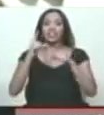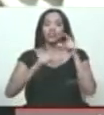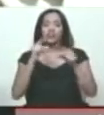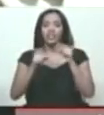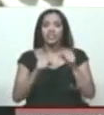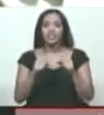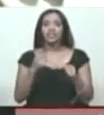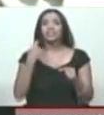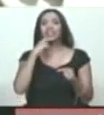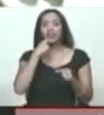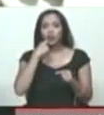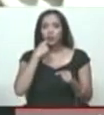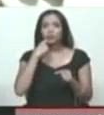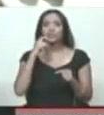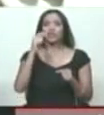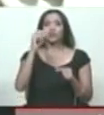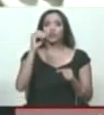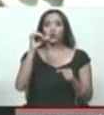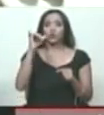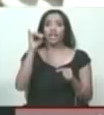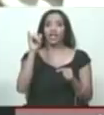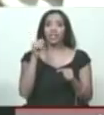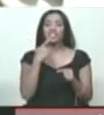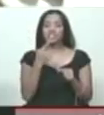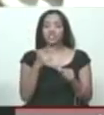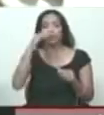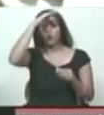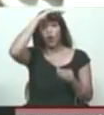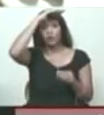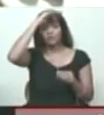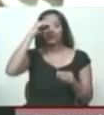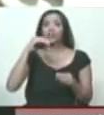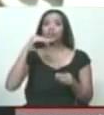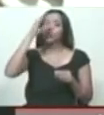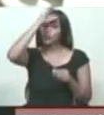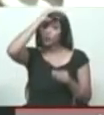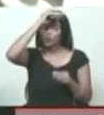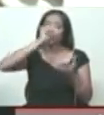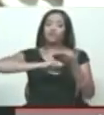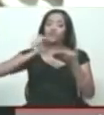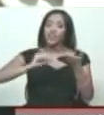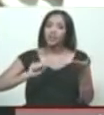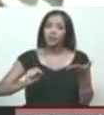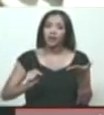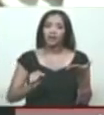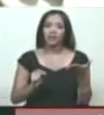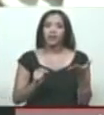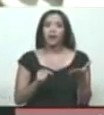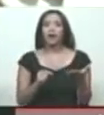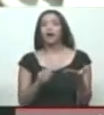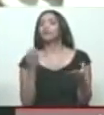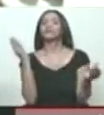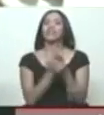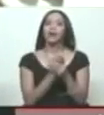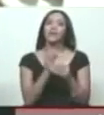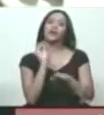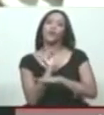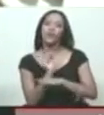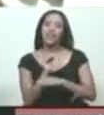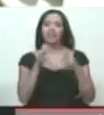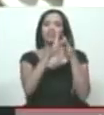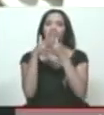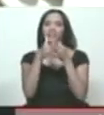Russia Today, dice Trump firma un decreto para proteger a Estados Unidos de